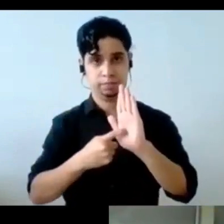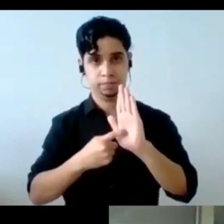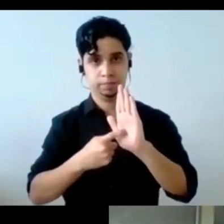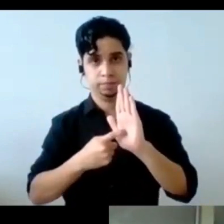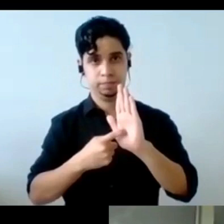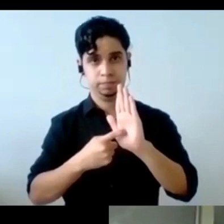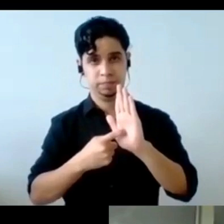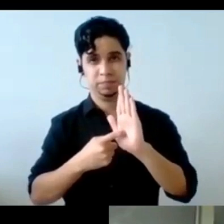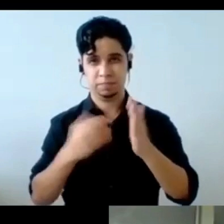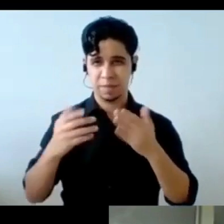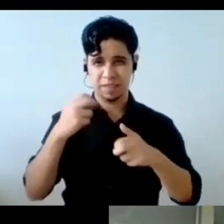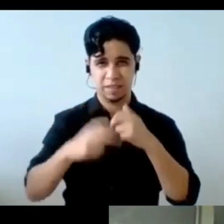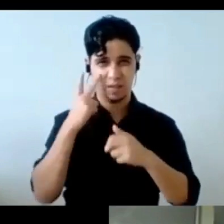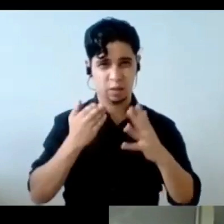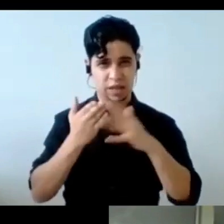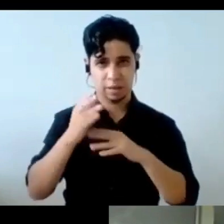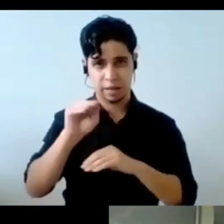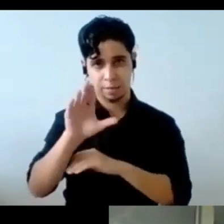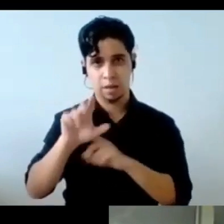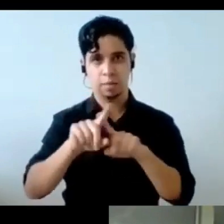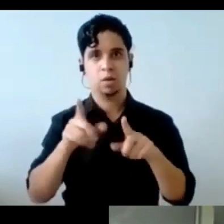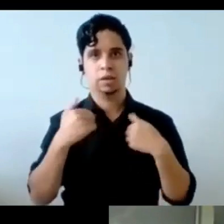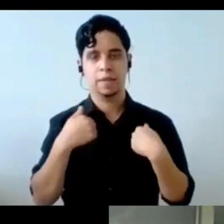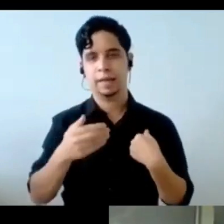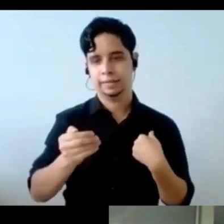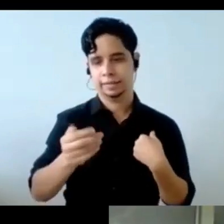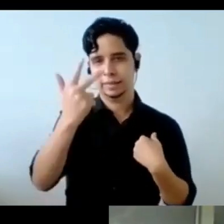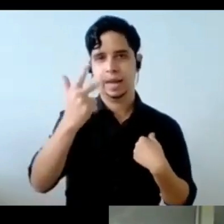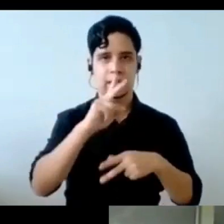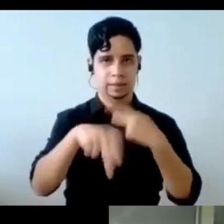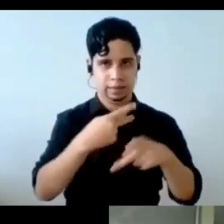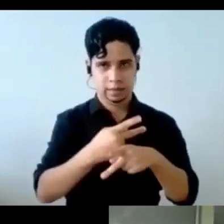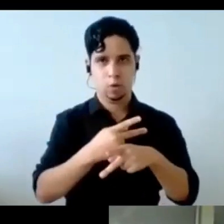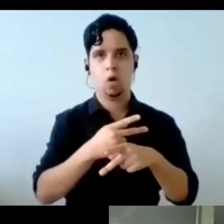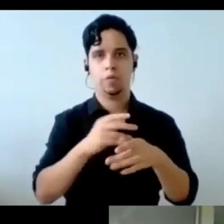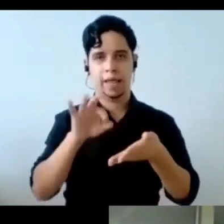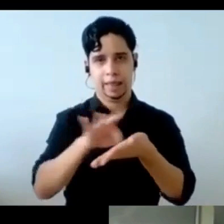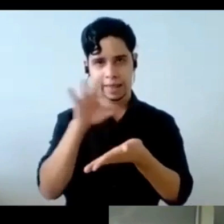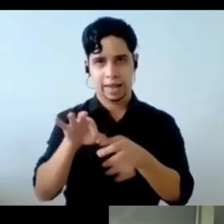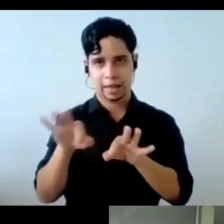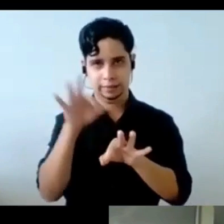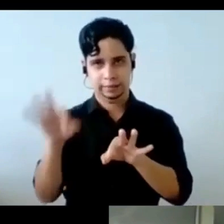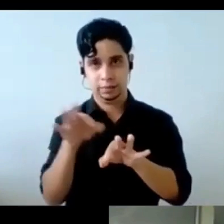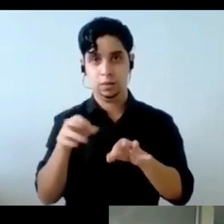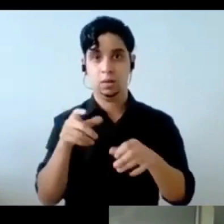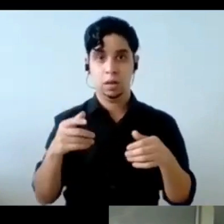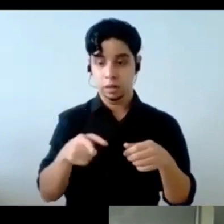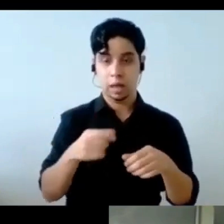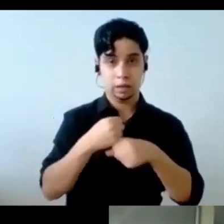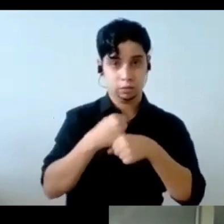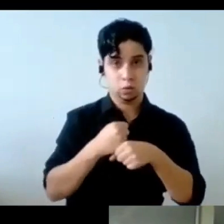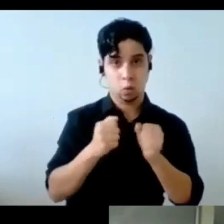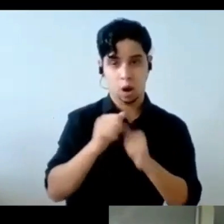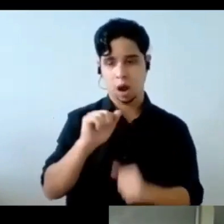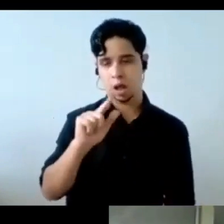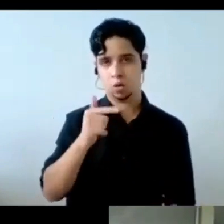quizás es difícil ver en la cámara, pero es triple tela. Es en algodón, que se le hace fácil respirar, pero es triple tela. O sea, tiene el